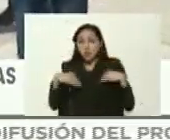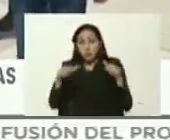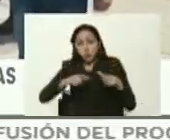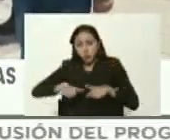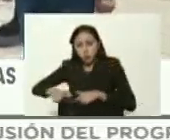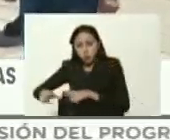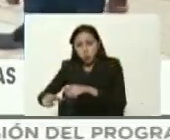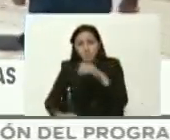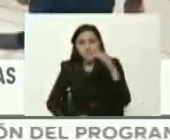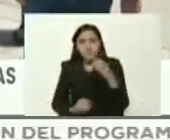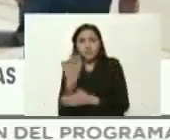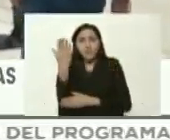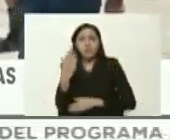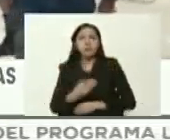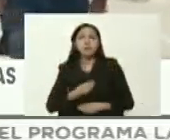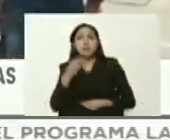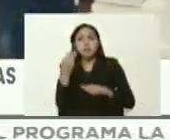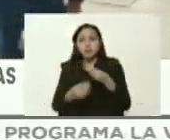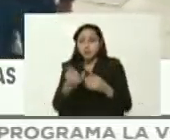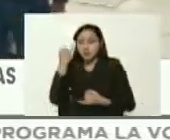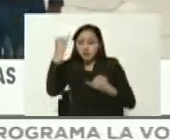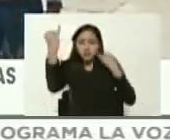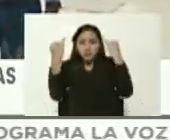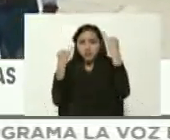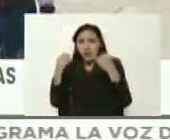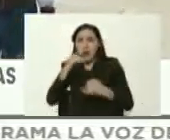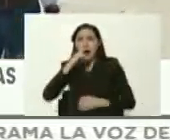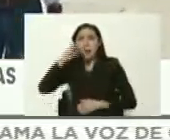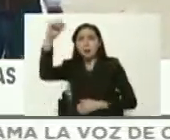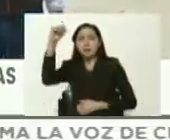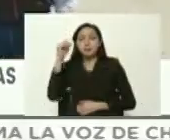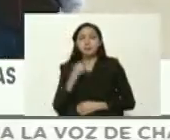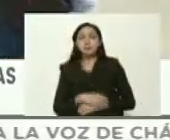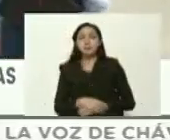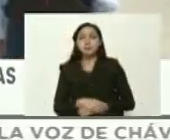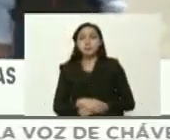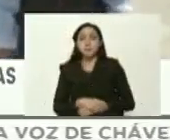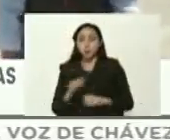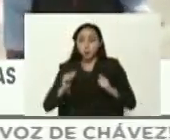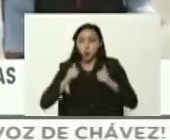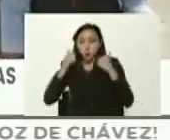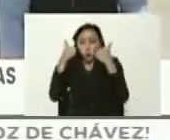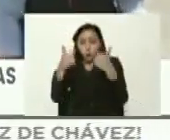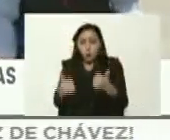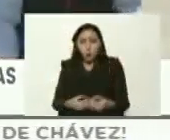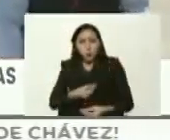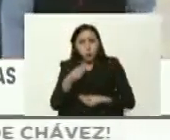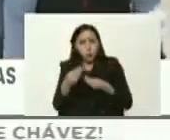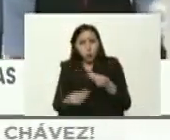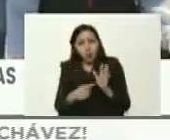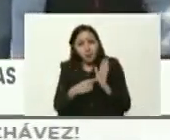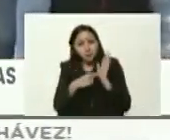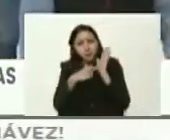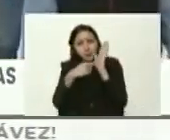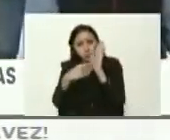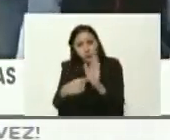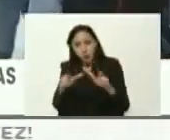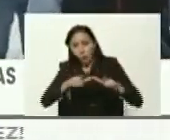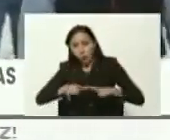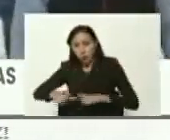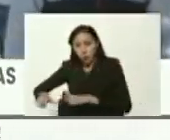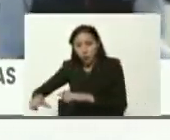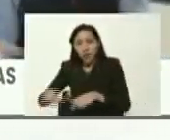gracias a esa extraordinaria iniciativa del presidente Nicolás Maduro, y comenzó a convertirse como en un espacio para que